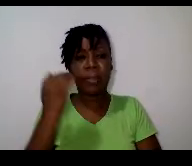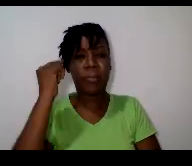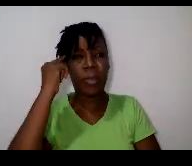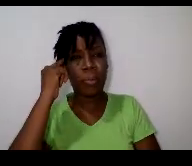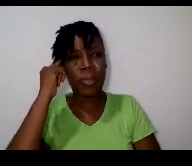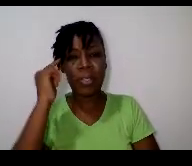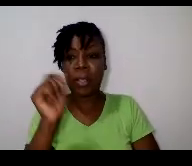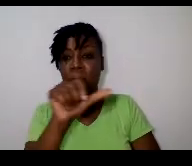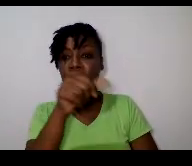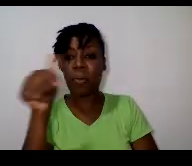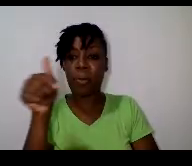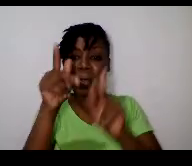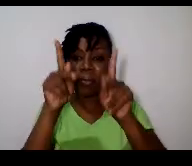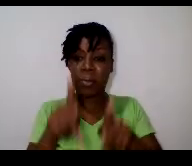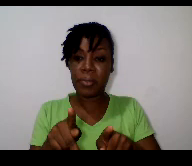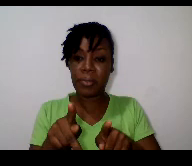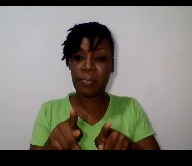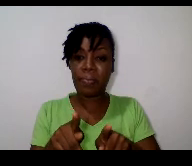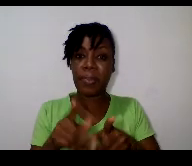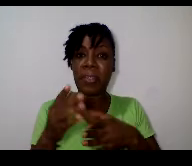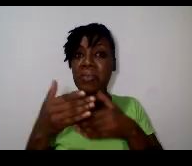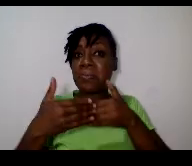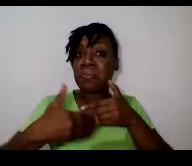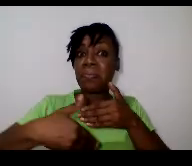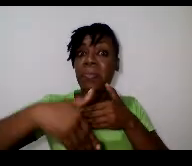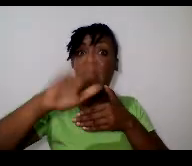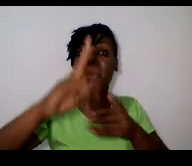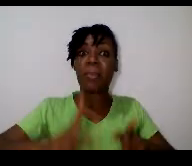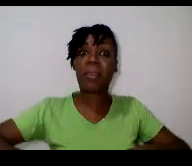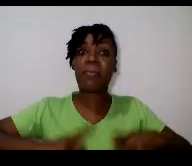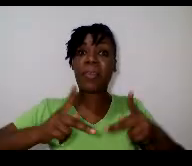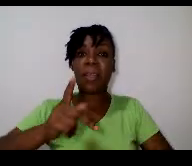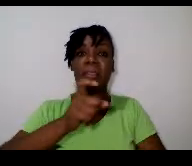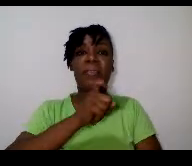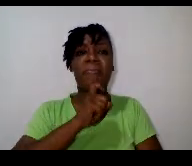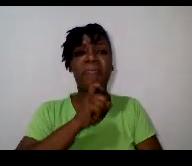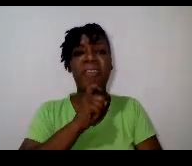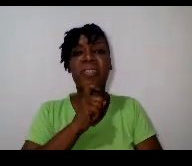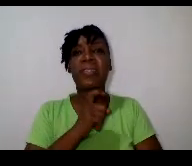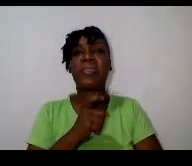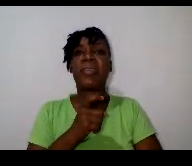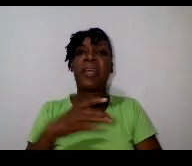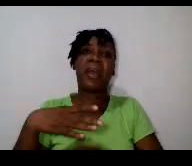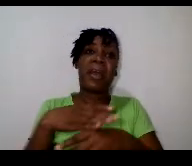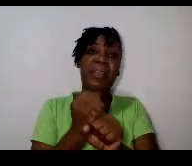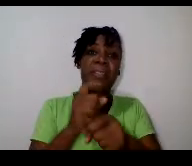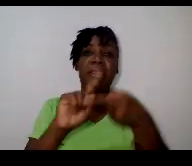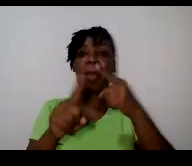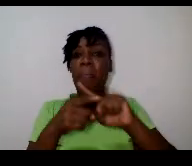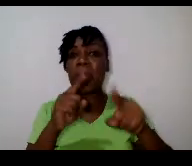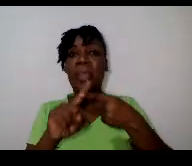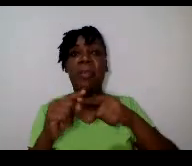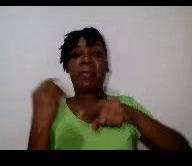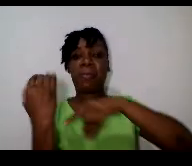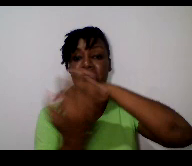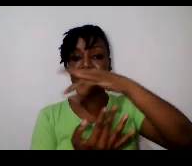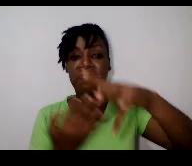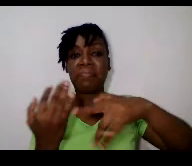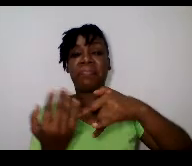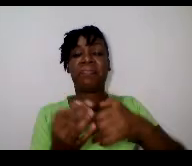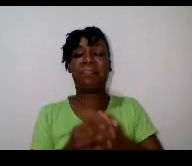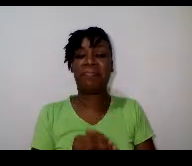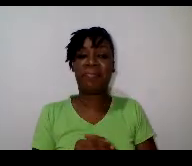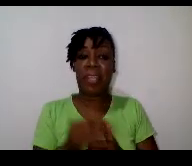entonces a lo largo de la vida, digamos, tienen dificultades para hacer amigos, para socializar, para interactuar. Y